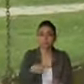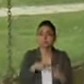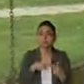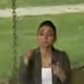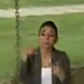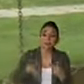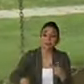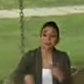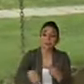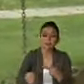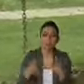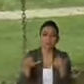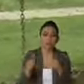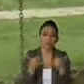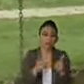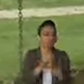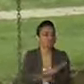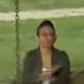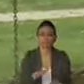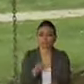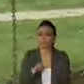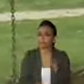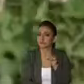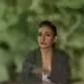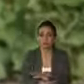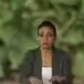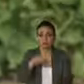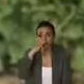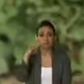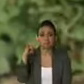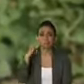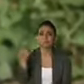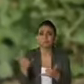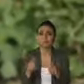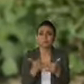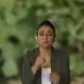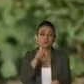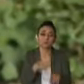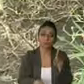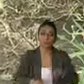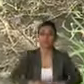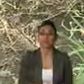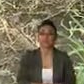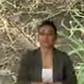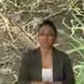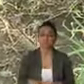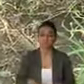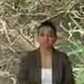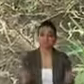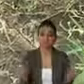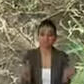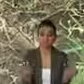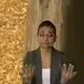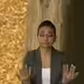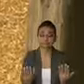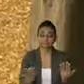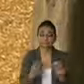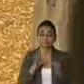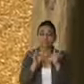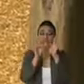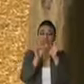abajo igual hay unos juegos que ya no sirven para nada. Dicen los moradores que el mal estado del espacio verde se debe a la falta